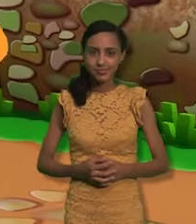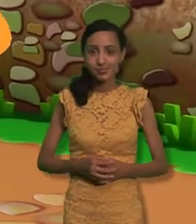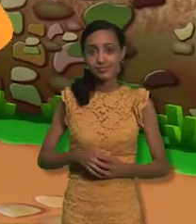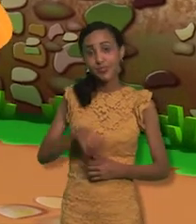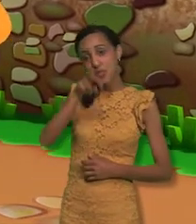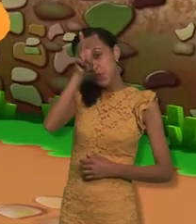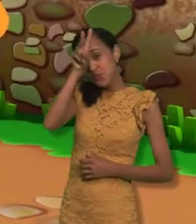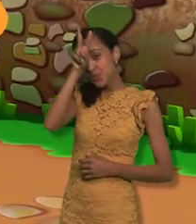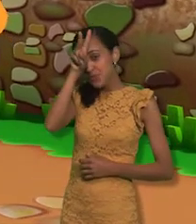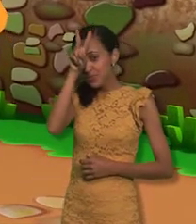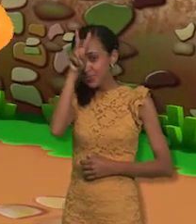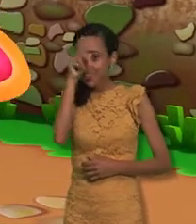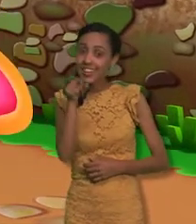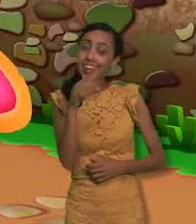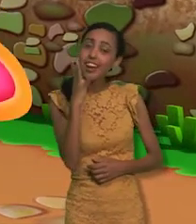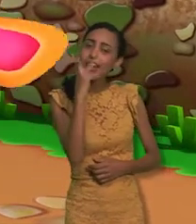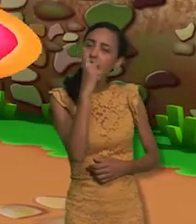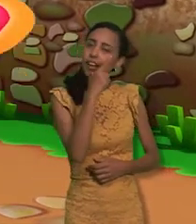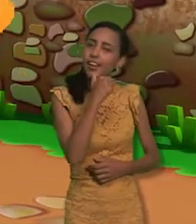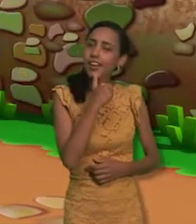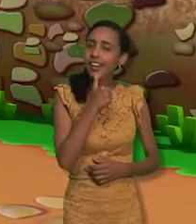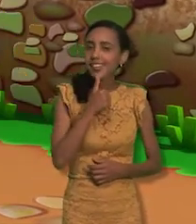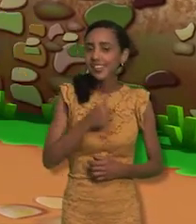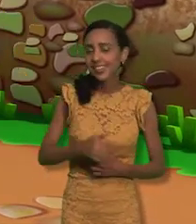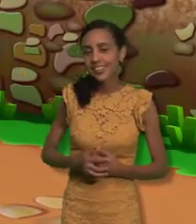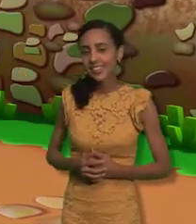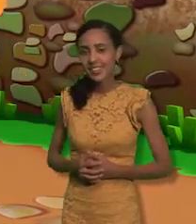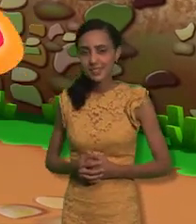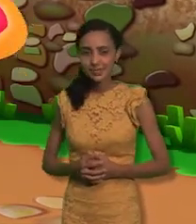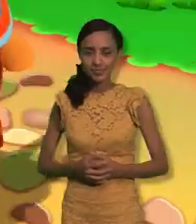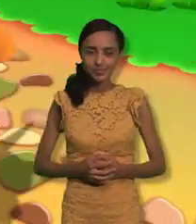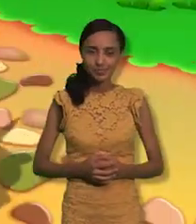Cucarachita Martina, qué linda estás.